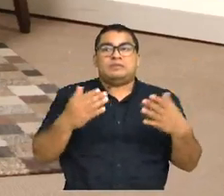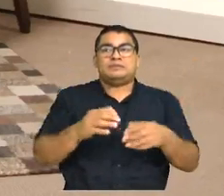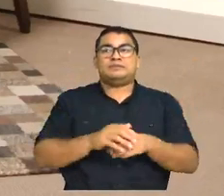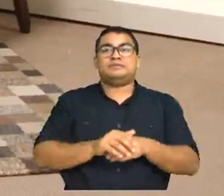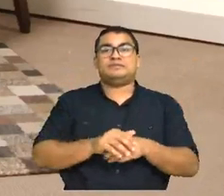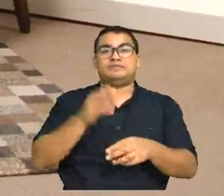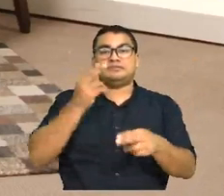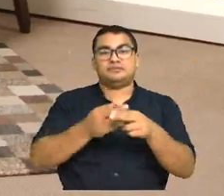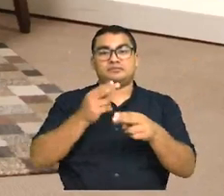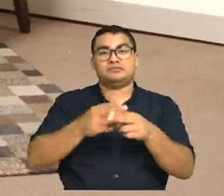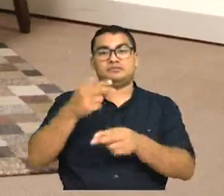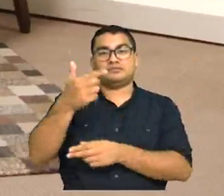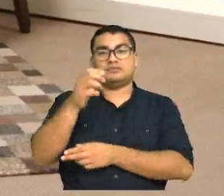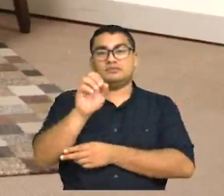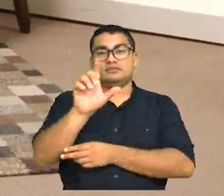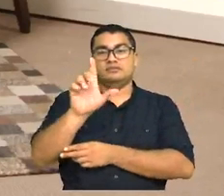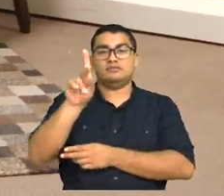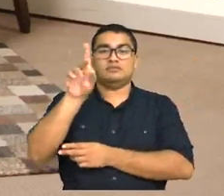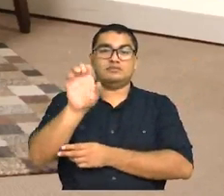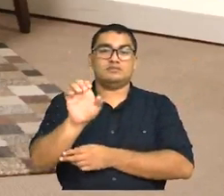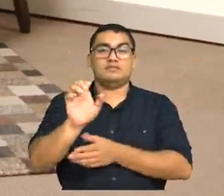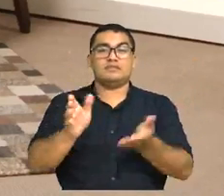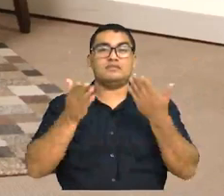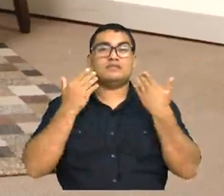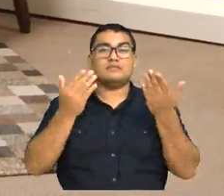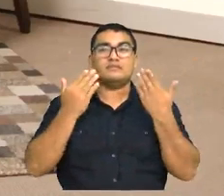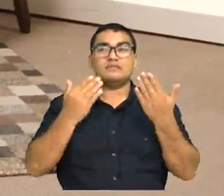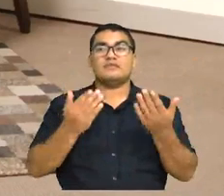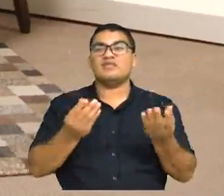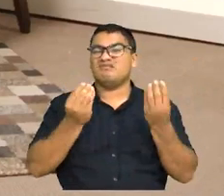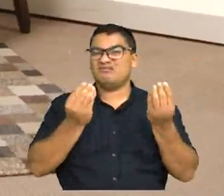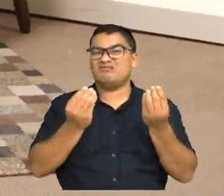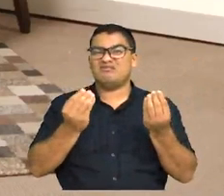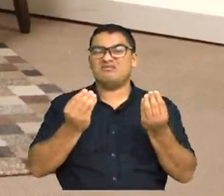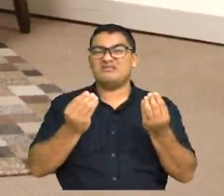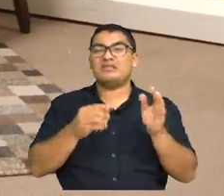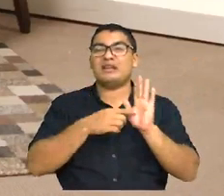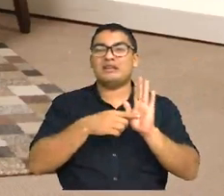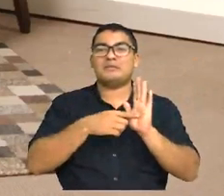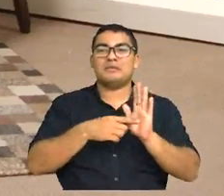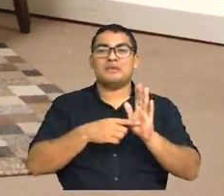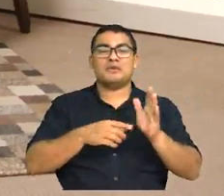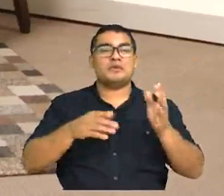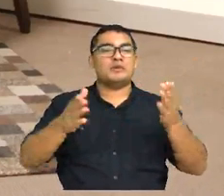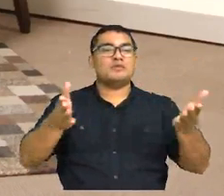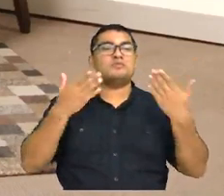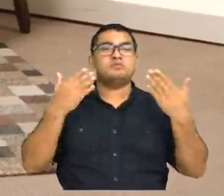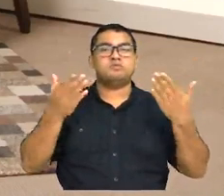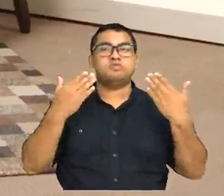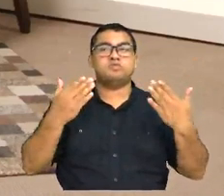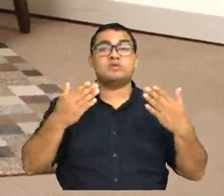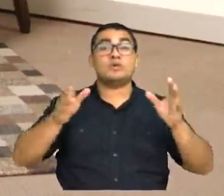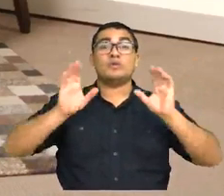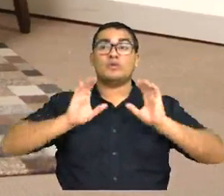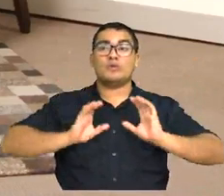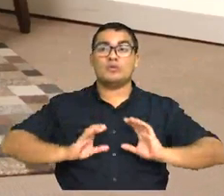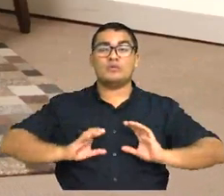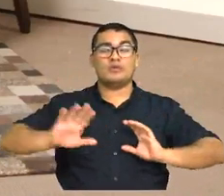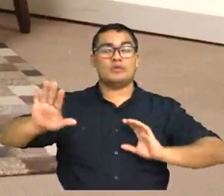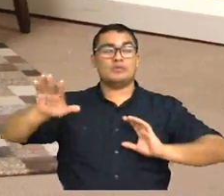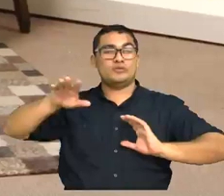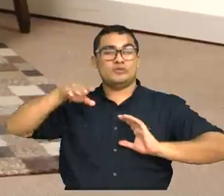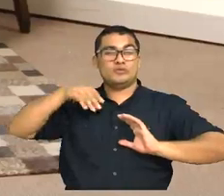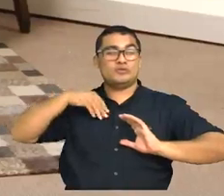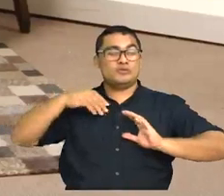golpe de calor es producido principalmente por las alzas térmicas que el cuerpo lo percibe, y esto aumenta la temperatura corporal